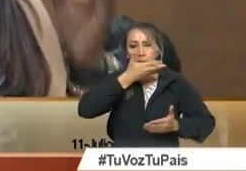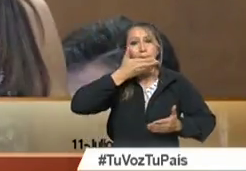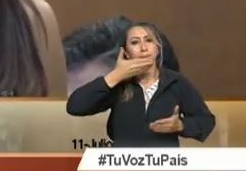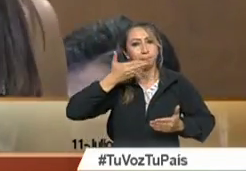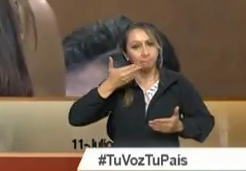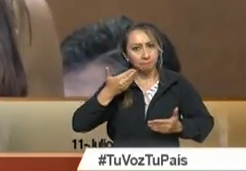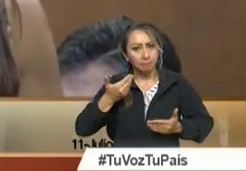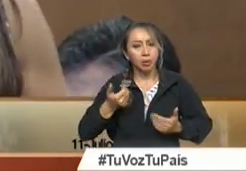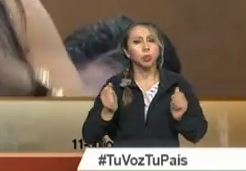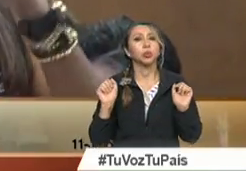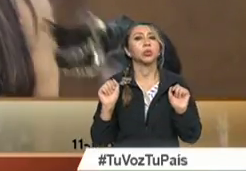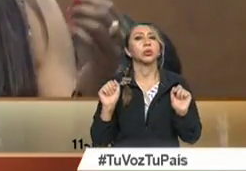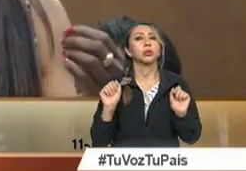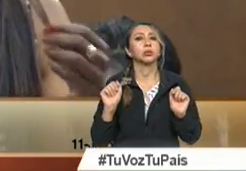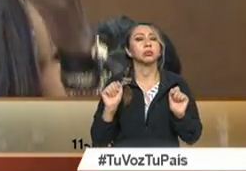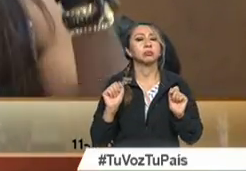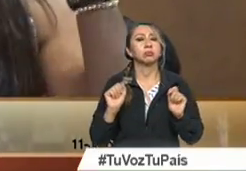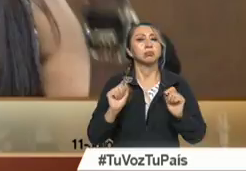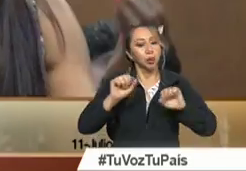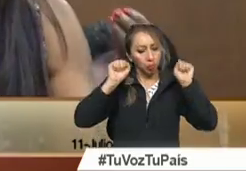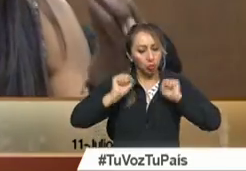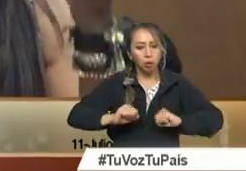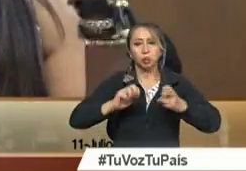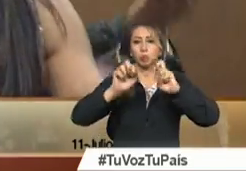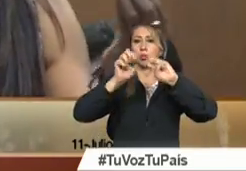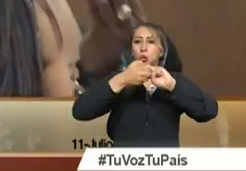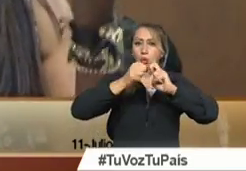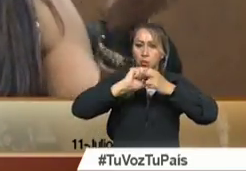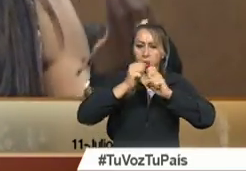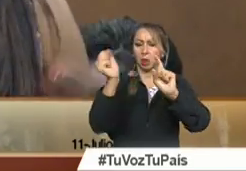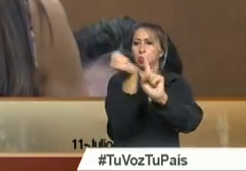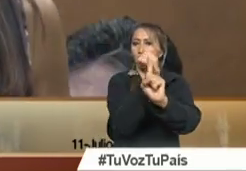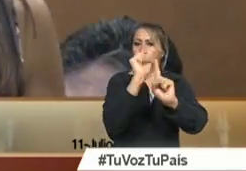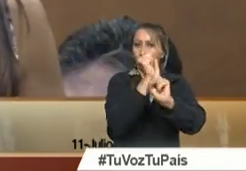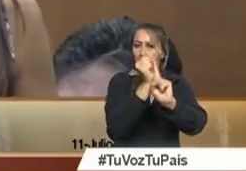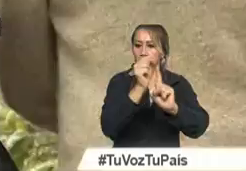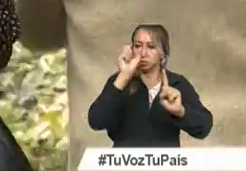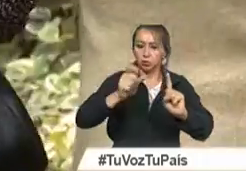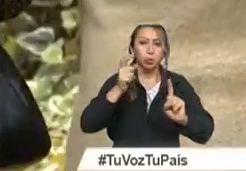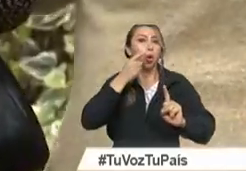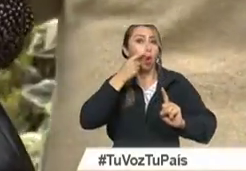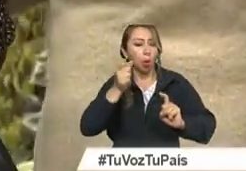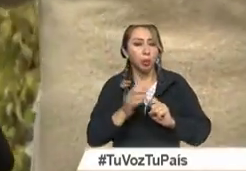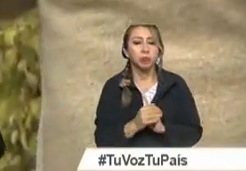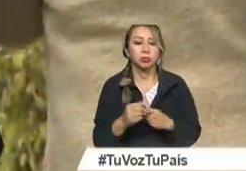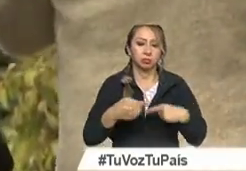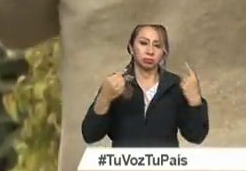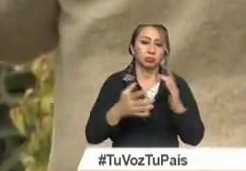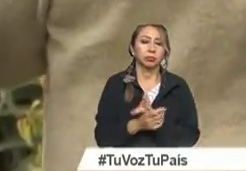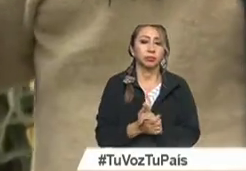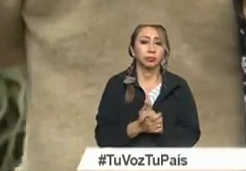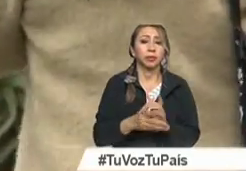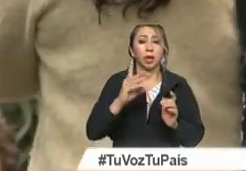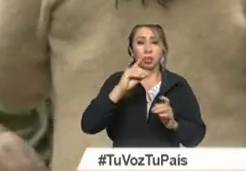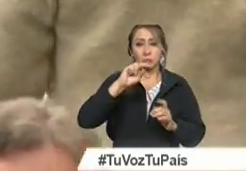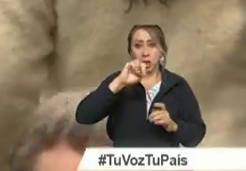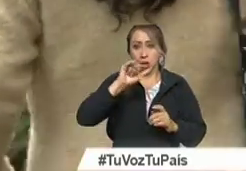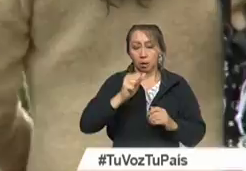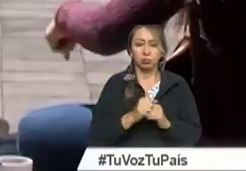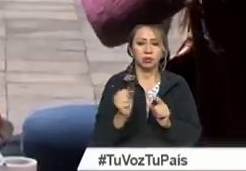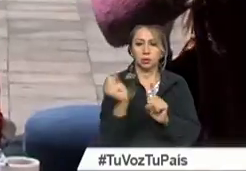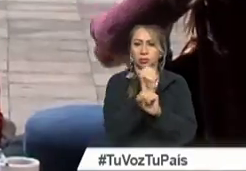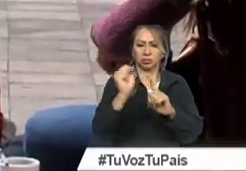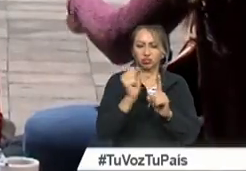condiciones de lidiar con los problemas de violencia doméstica de ayer rodríguez describió las diversas formas de violencia